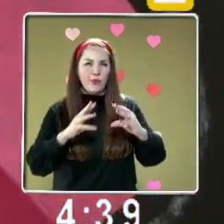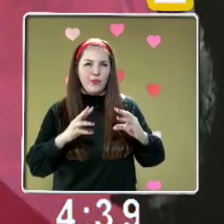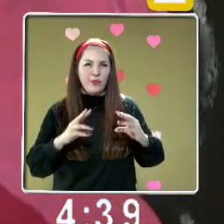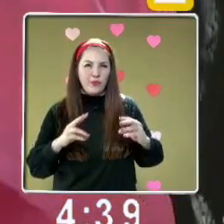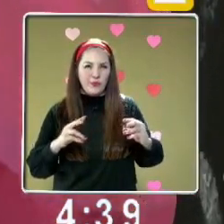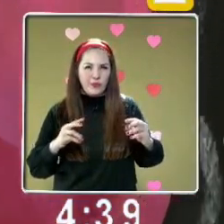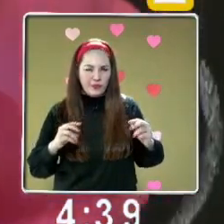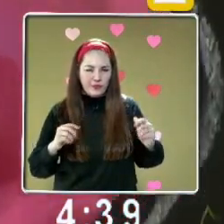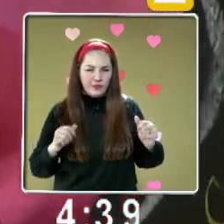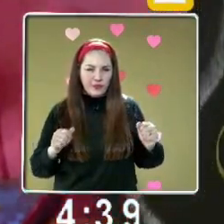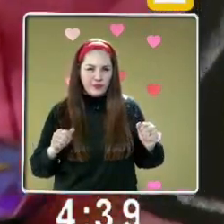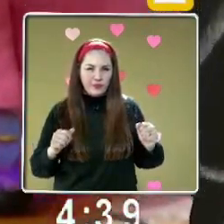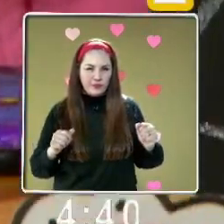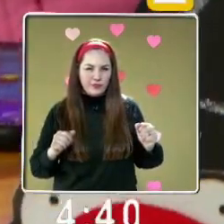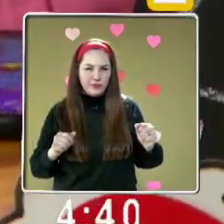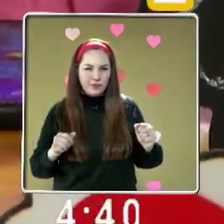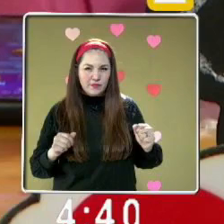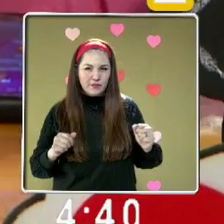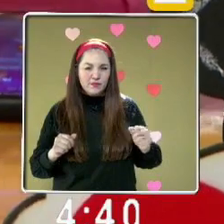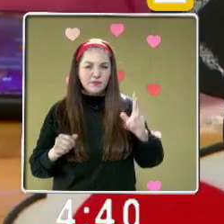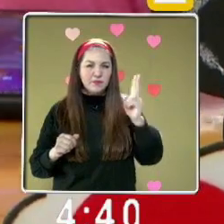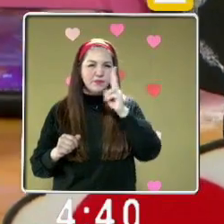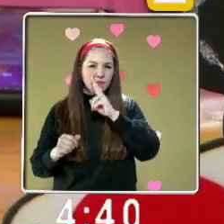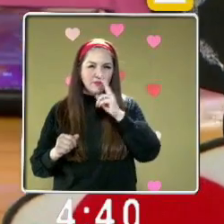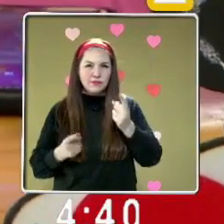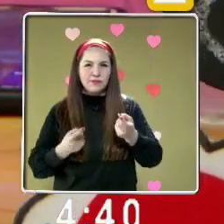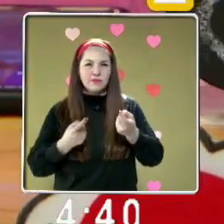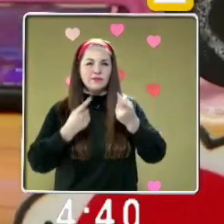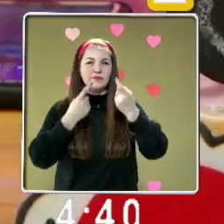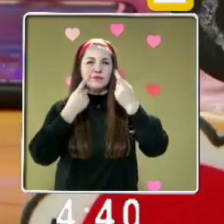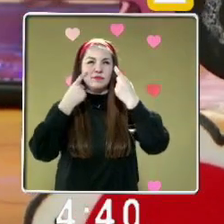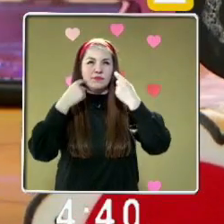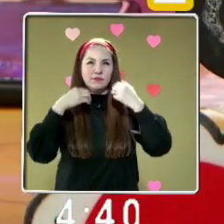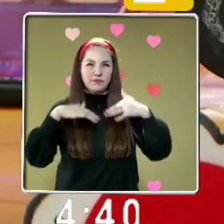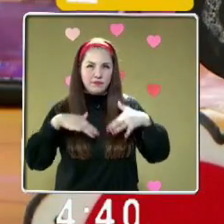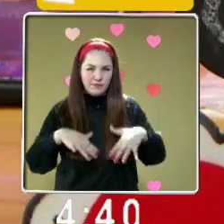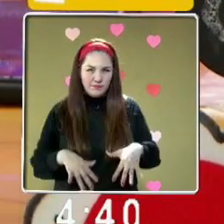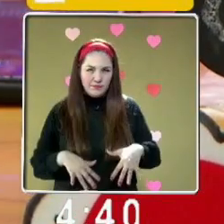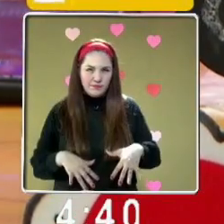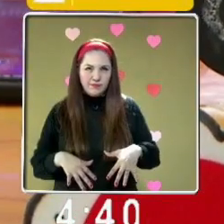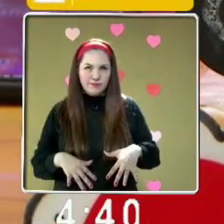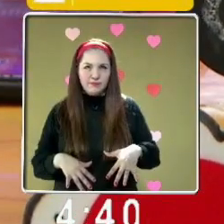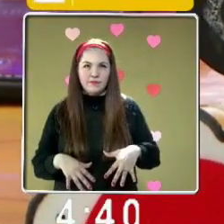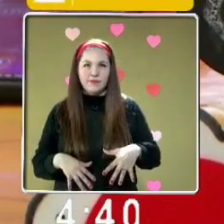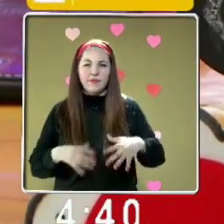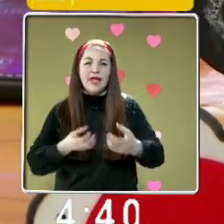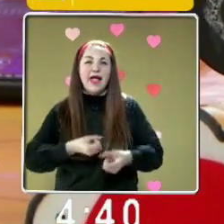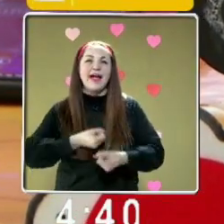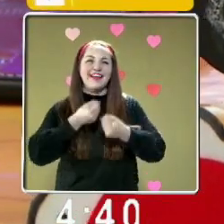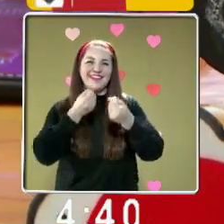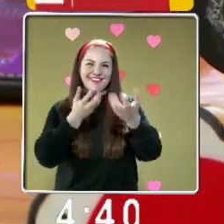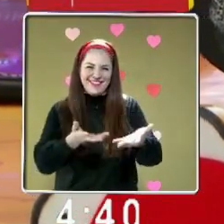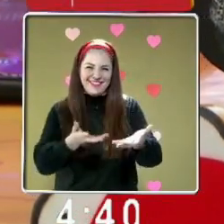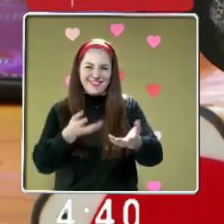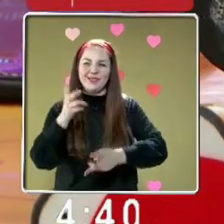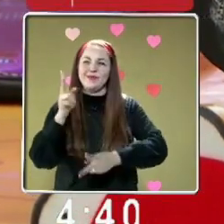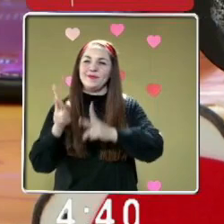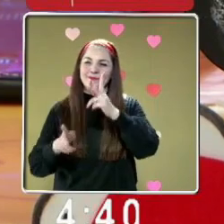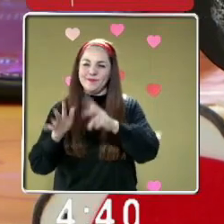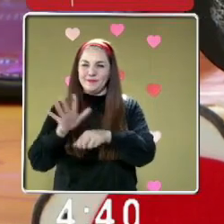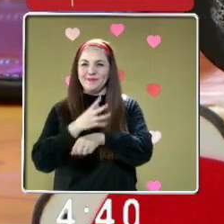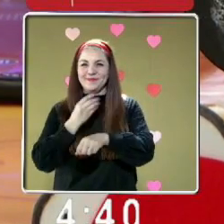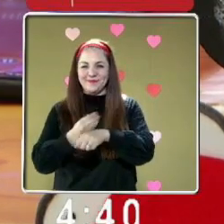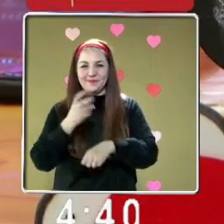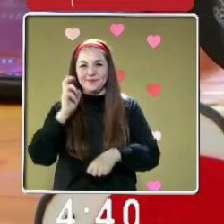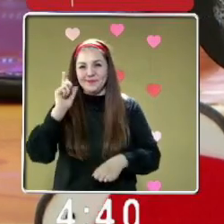se tranquilice y tú controles tus respiraciones, retomas esa plática con la persona. Uh-huh. Ok, entonces, bueno, espero que